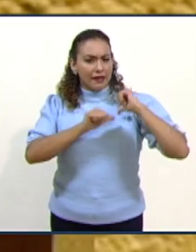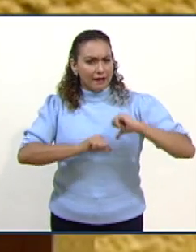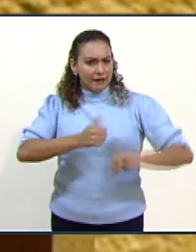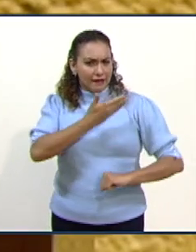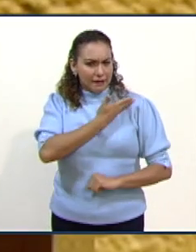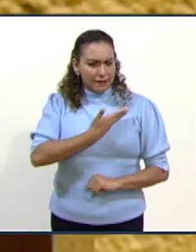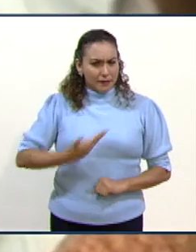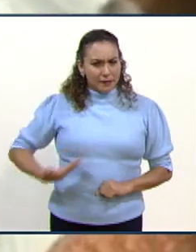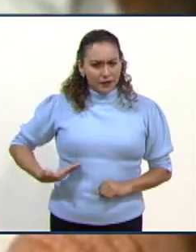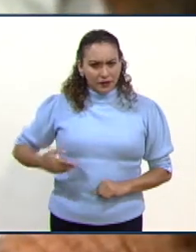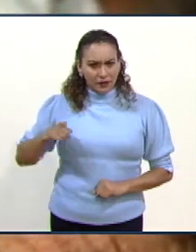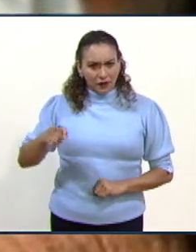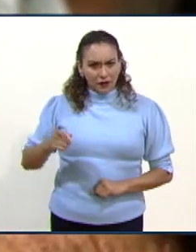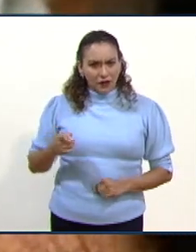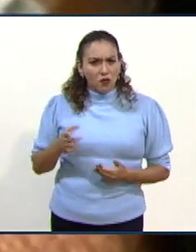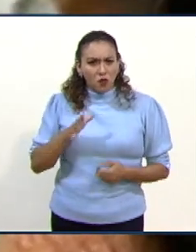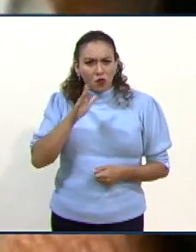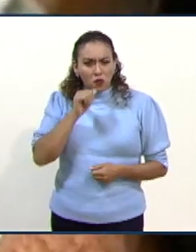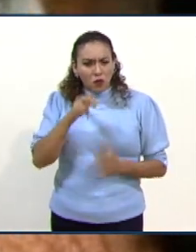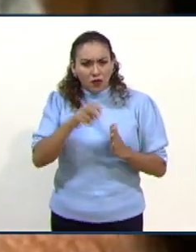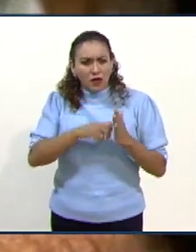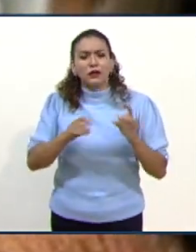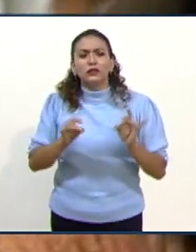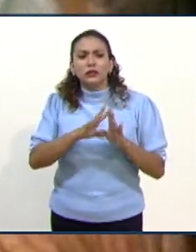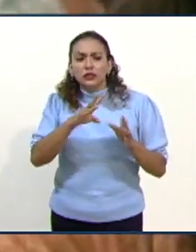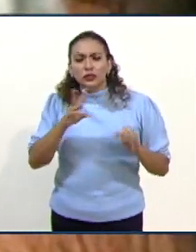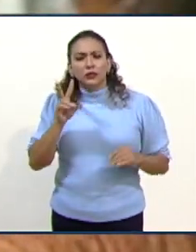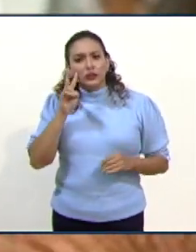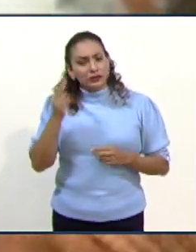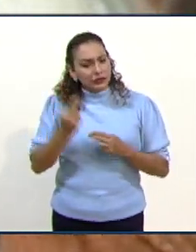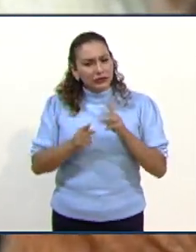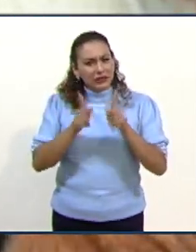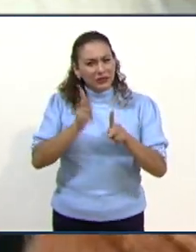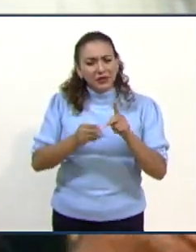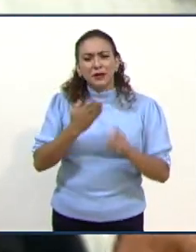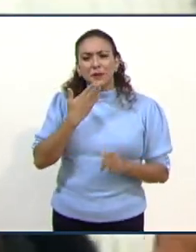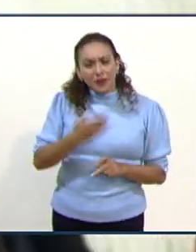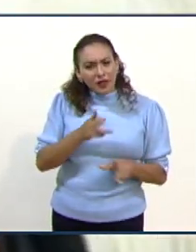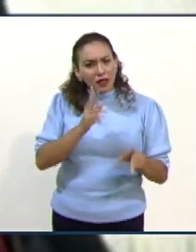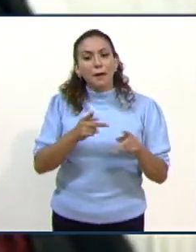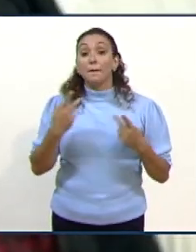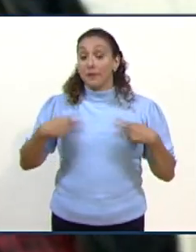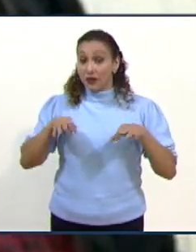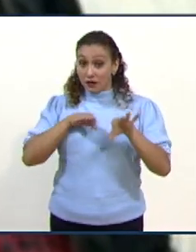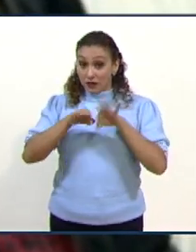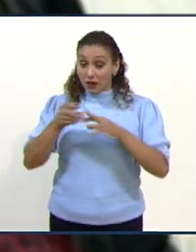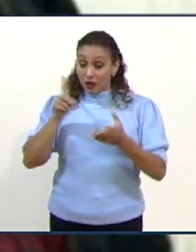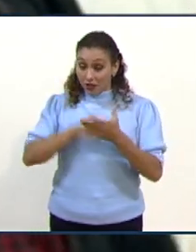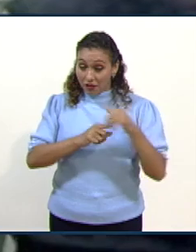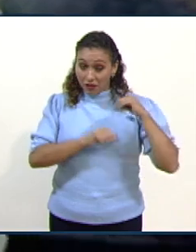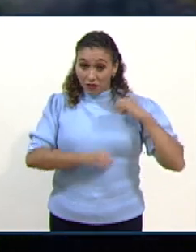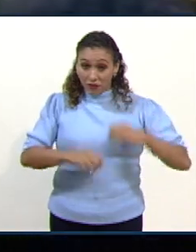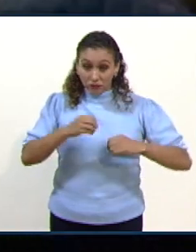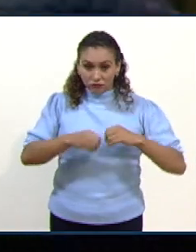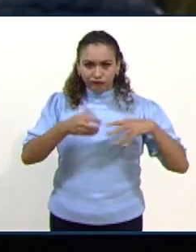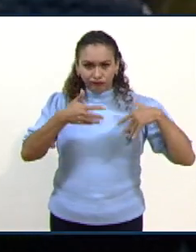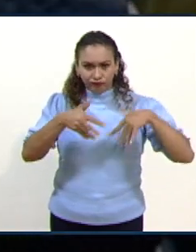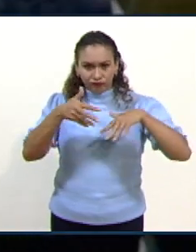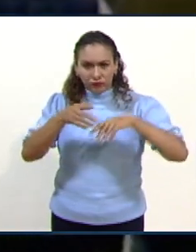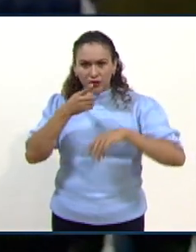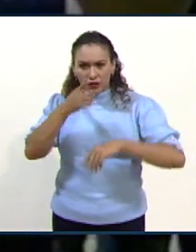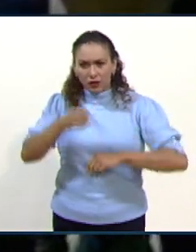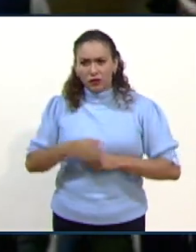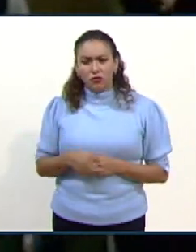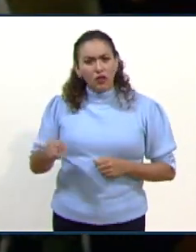de los derechos que se tutelan en cada caso concreto. Además, indicaron que las y los trabajadores del Poder Judicial Federal no